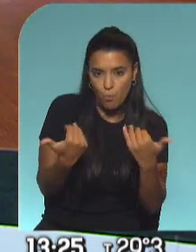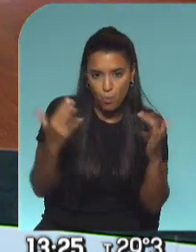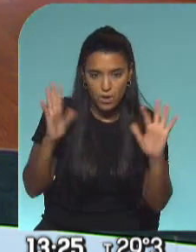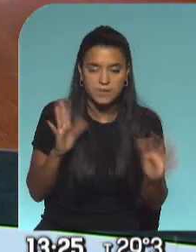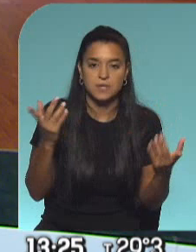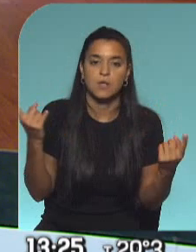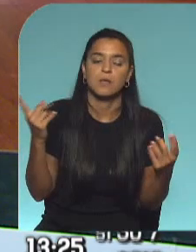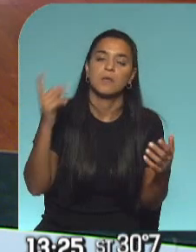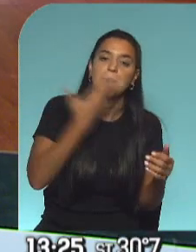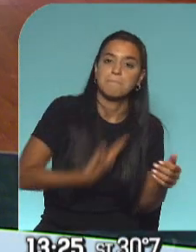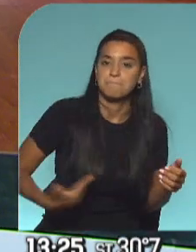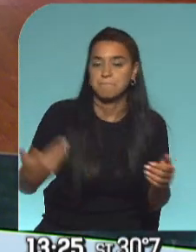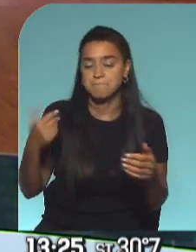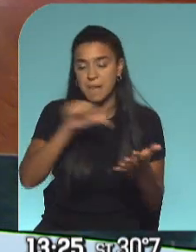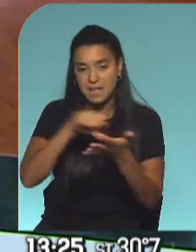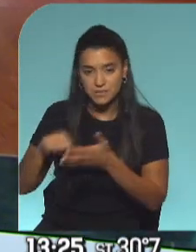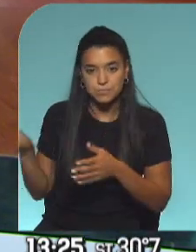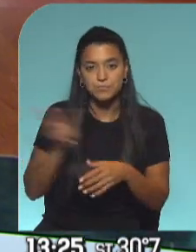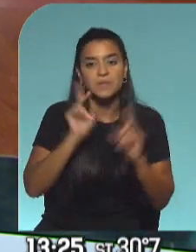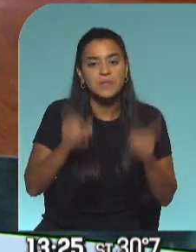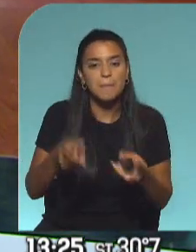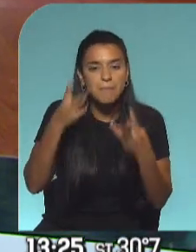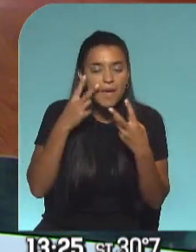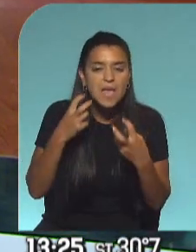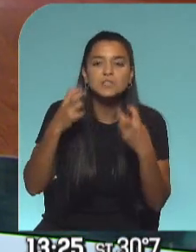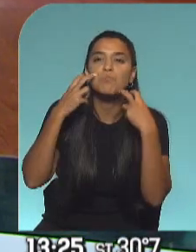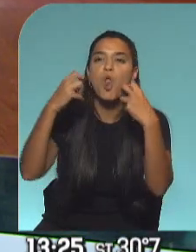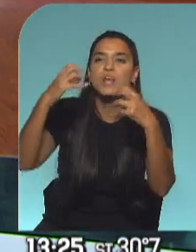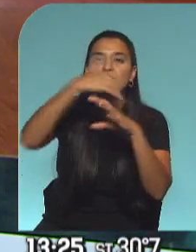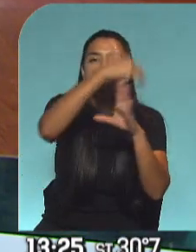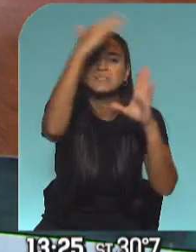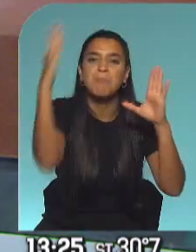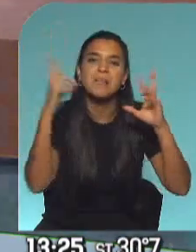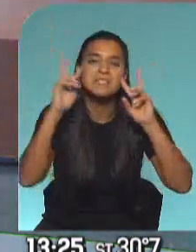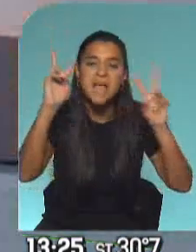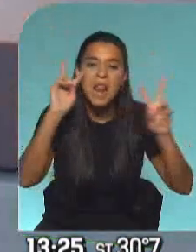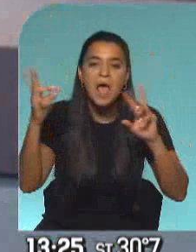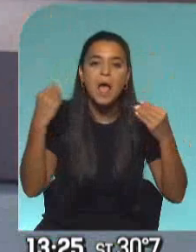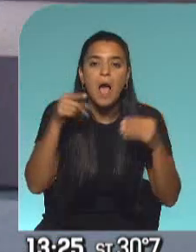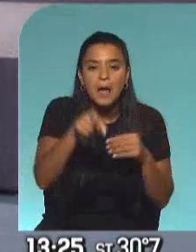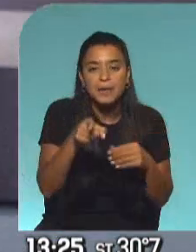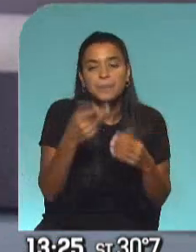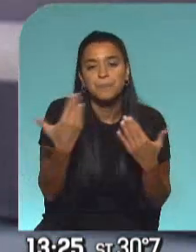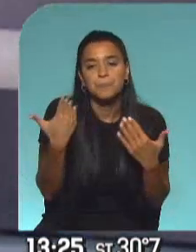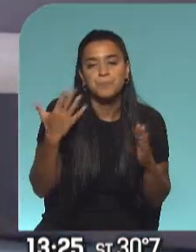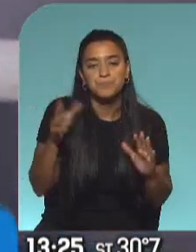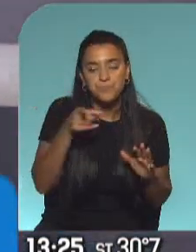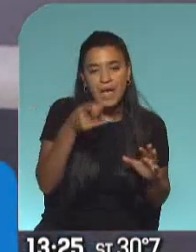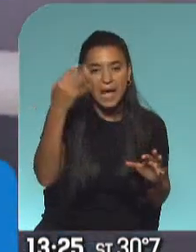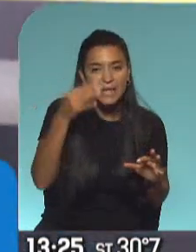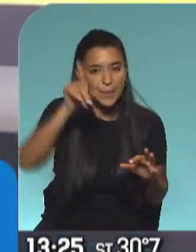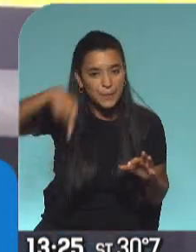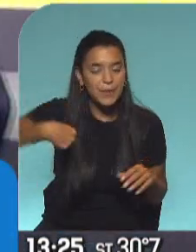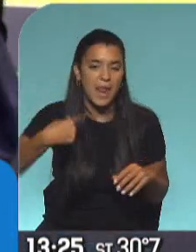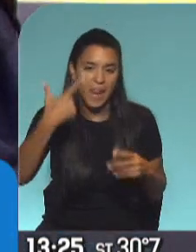entre ambos estados. Y el tema de la exploración espacial, que ahí generará algún tipo, o esperan que genere algún tipo